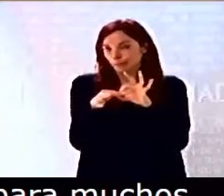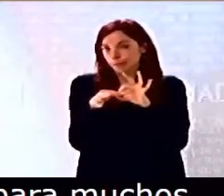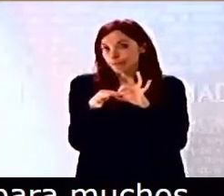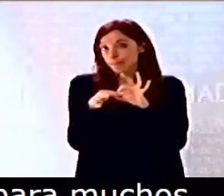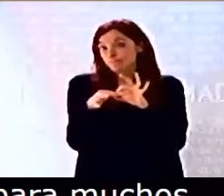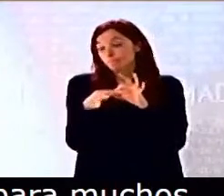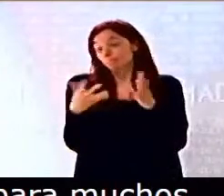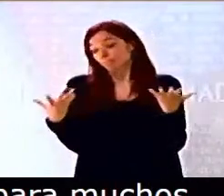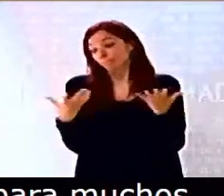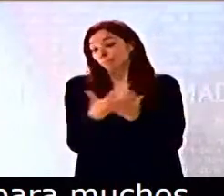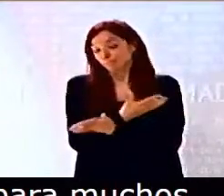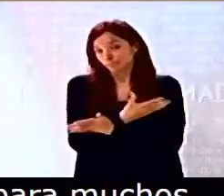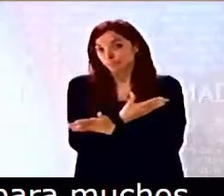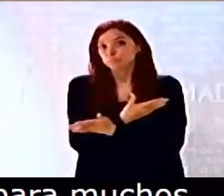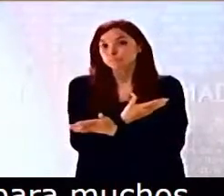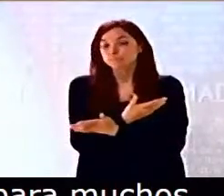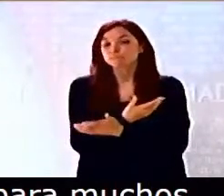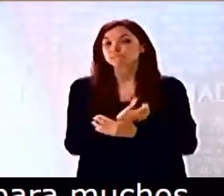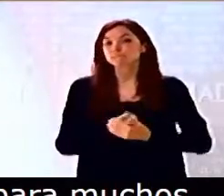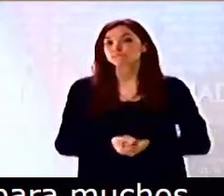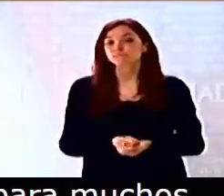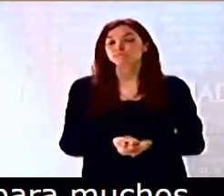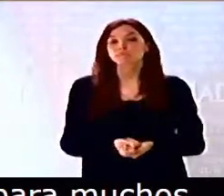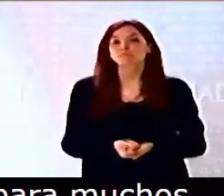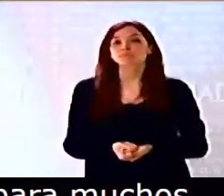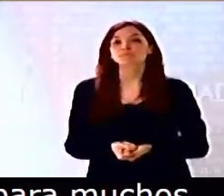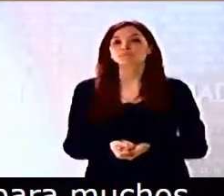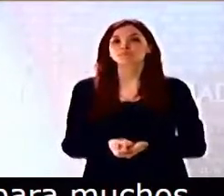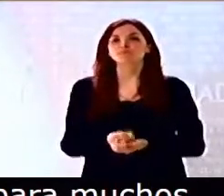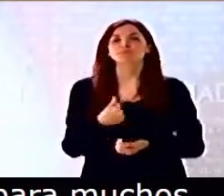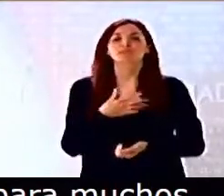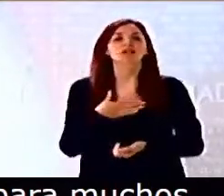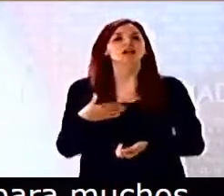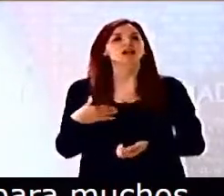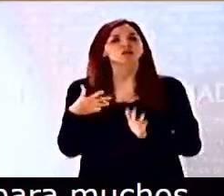Y desafortunadamente, quiero que esto quede claro,